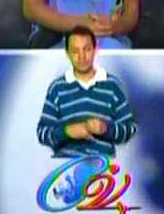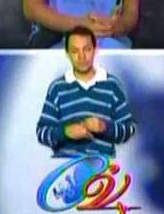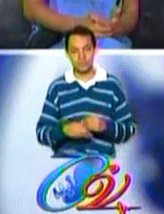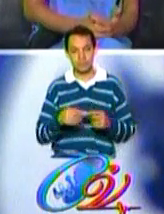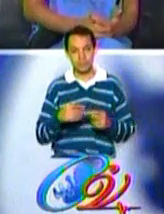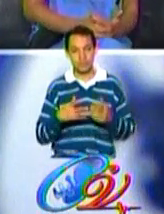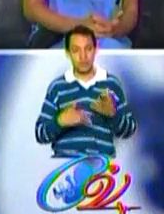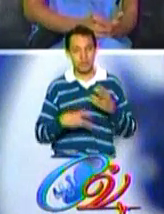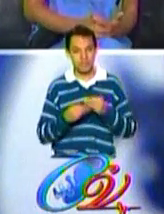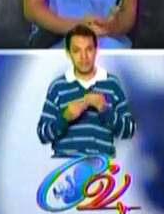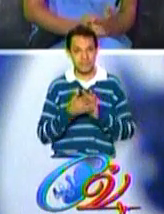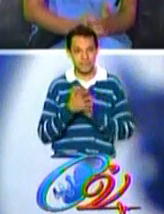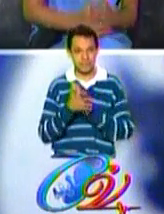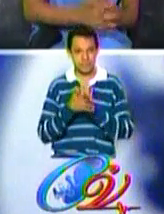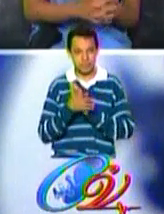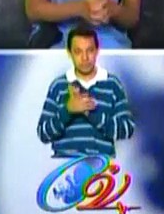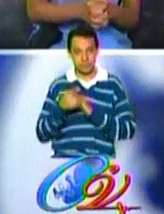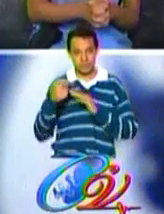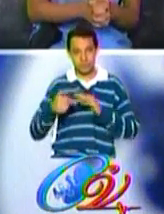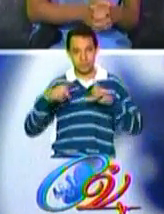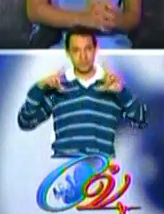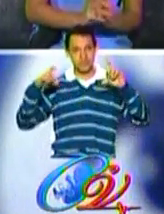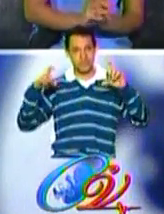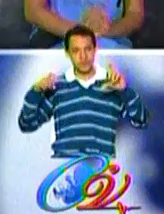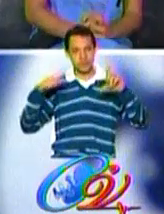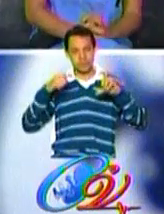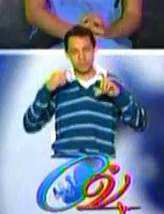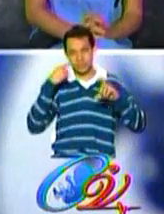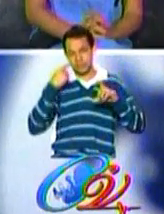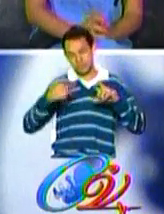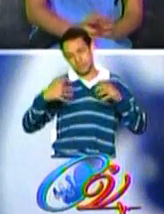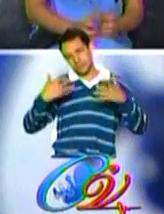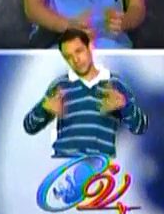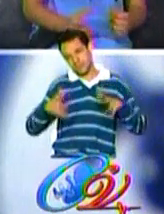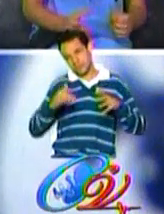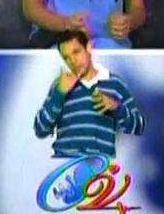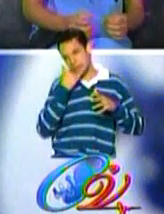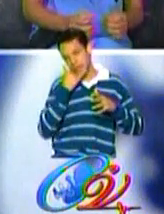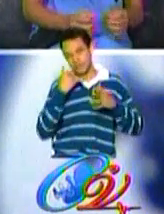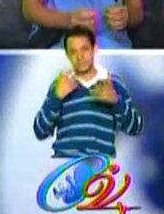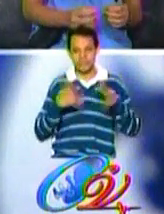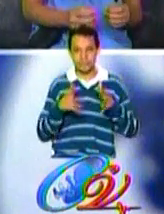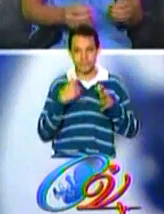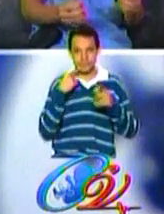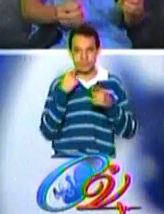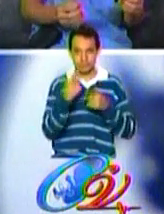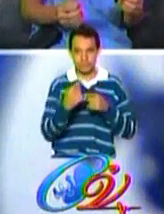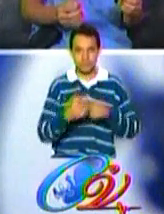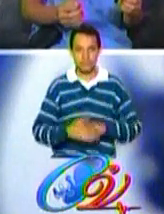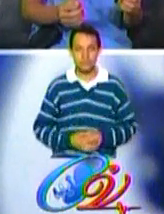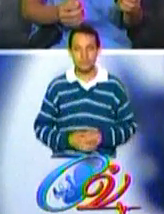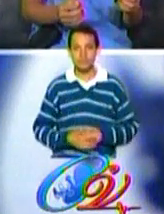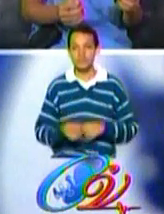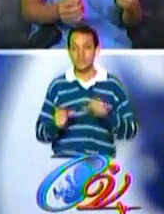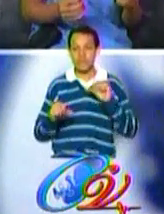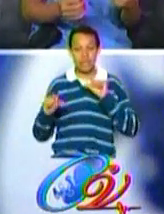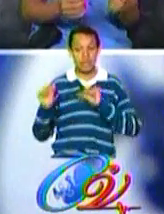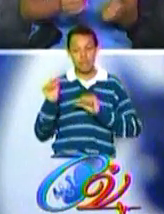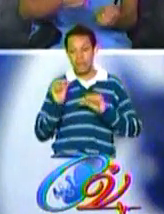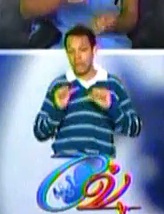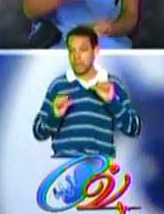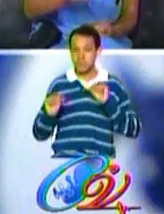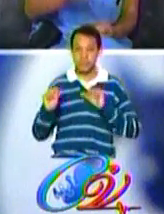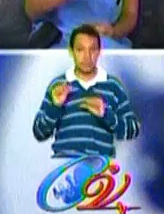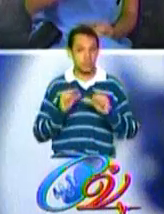interesante. Entonces acá tenemos pues más o menos lo que pasa. Cuando uno tiene muchos químicos, los